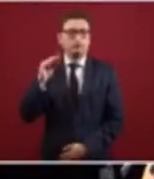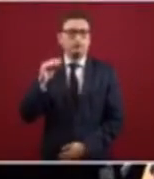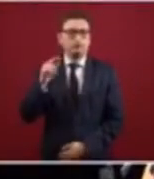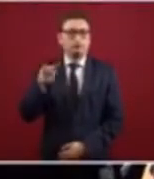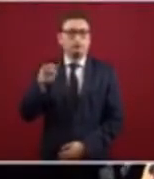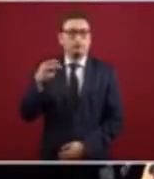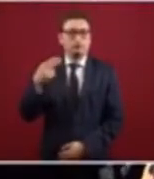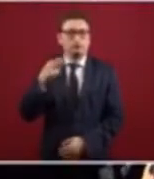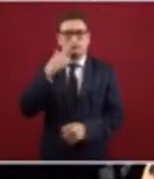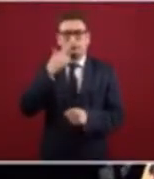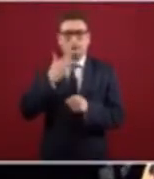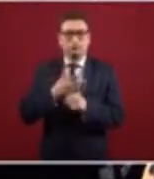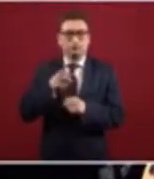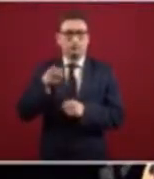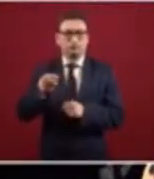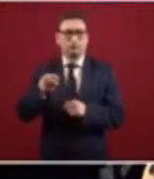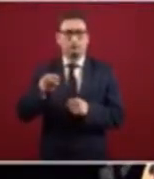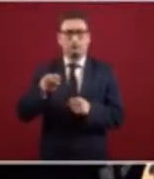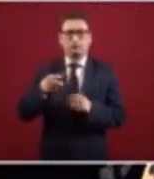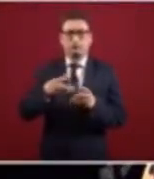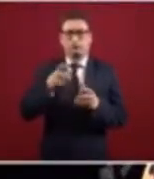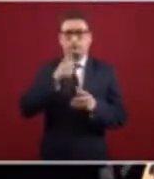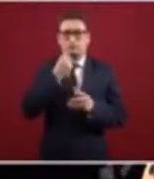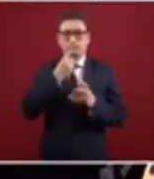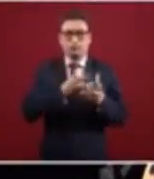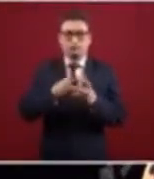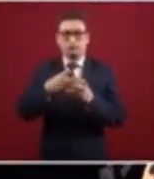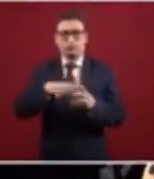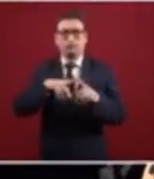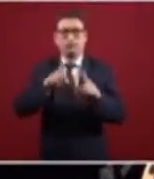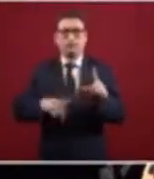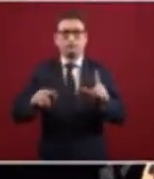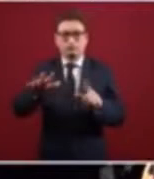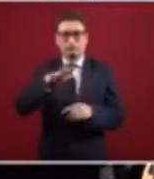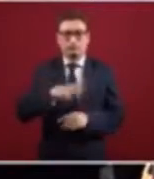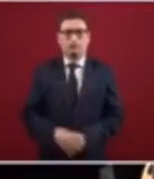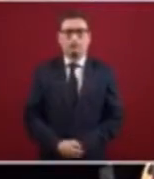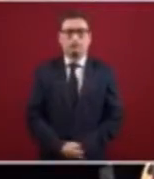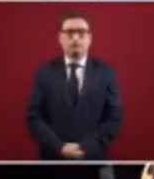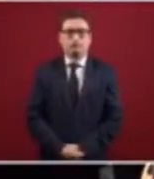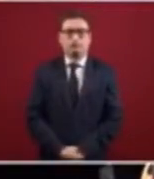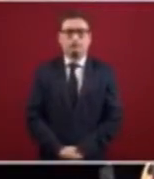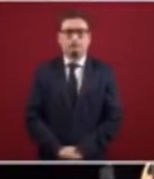encargado responsable del operativo en lo nacional.